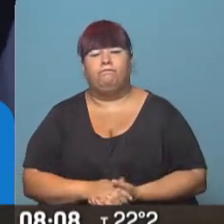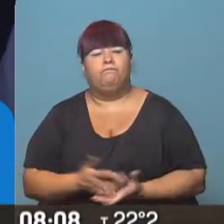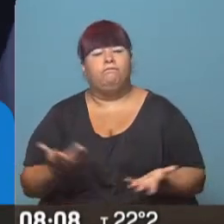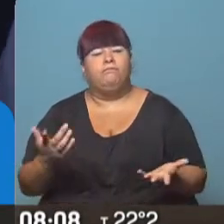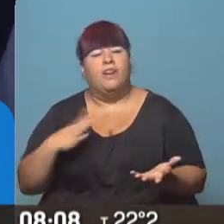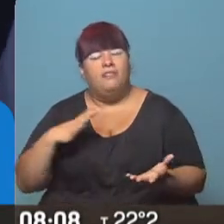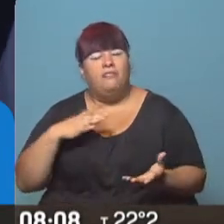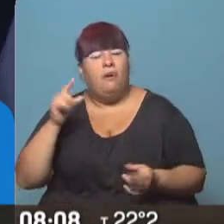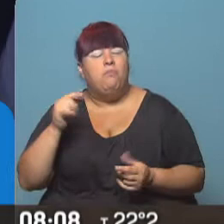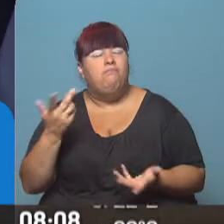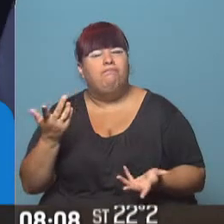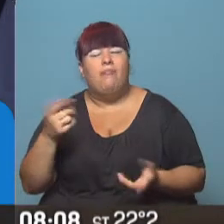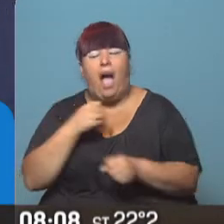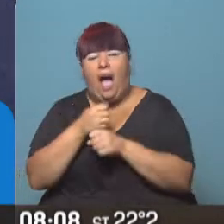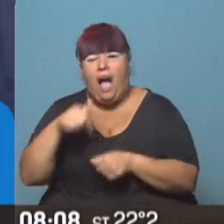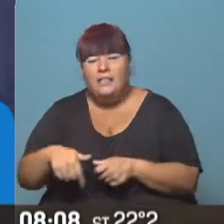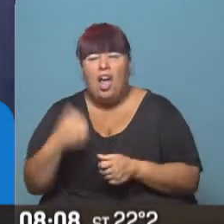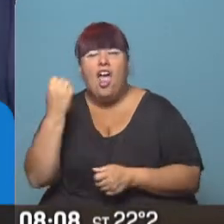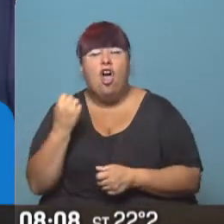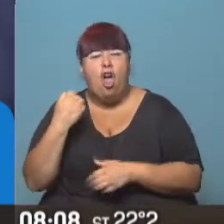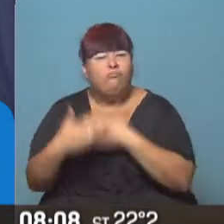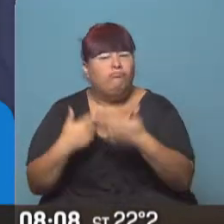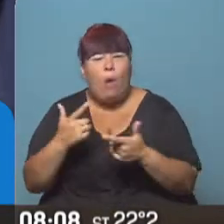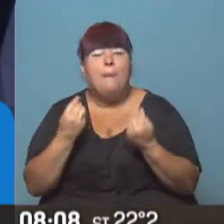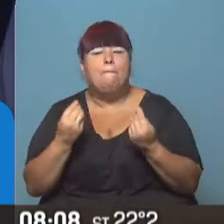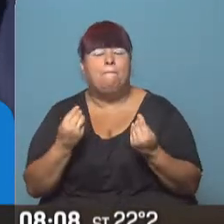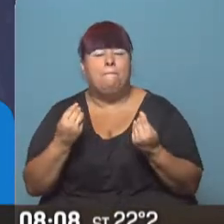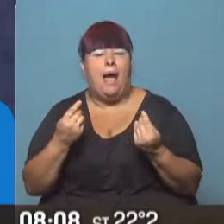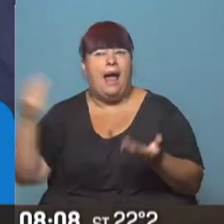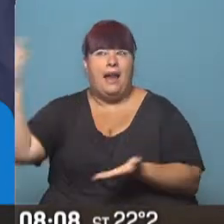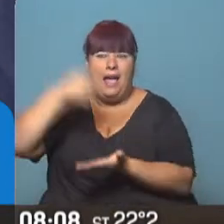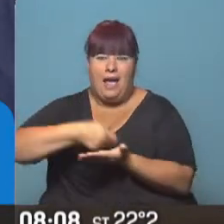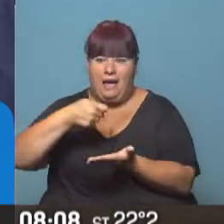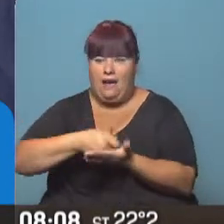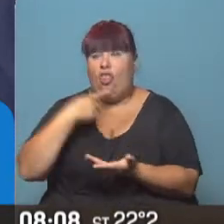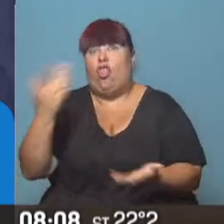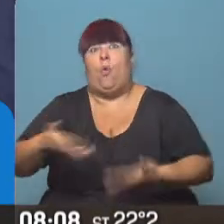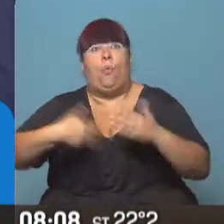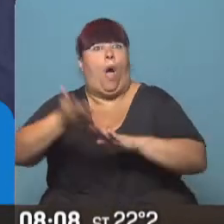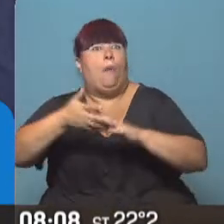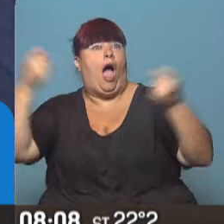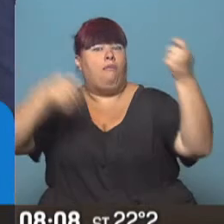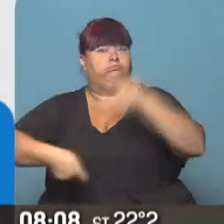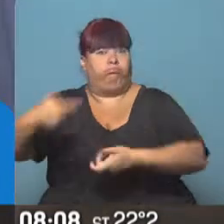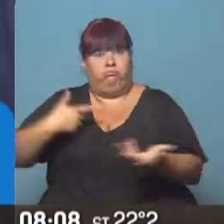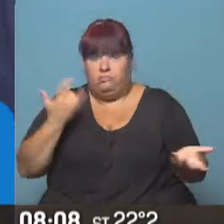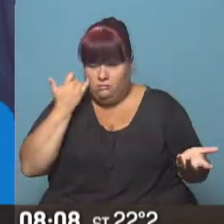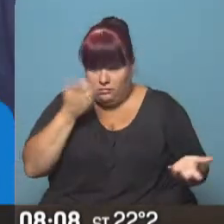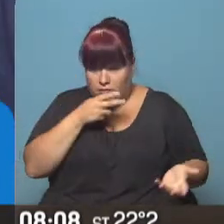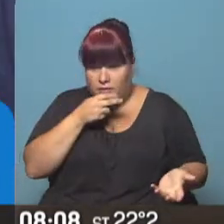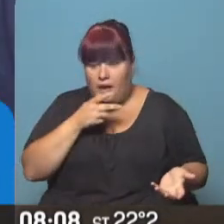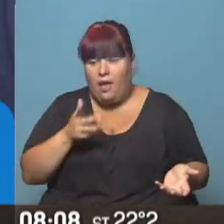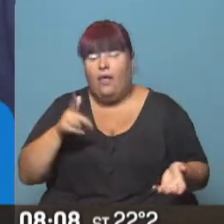la poca tracción que tiene hasta ahora la economía para que lleguen las tan ventadas inversiones a la República Argentina. En el